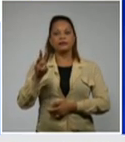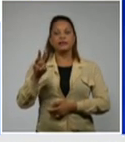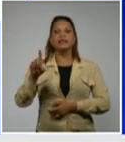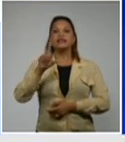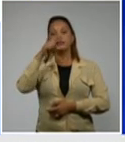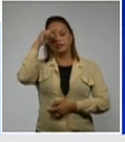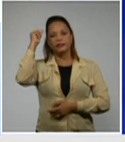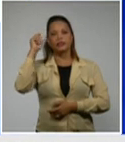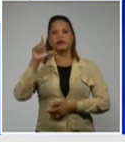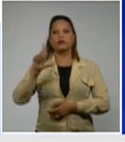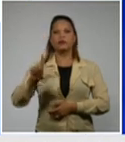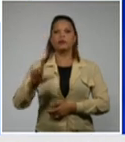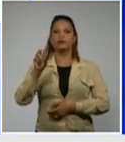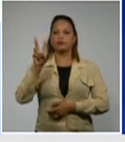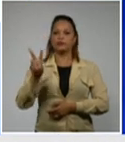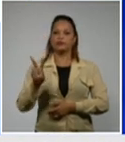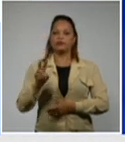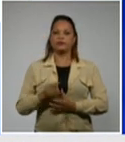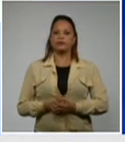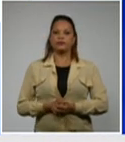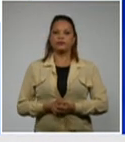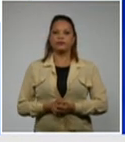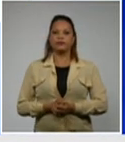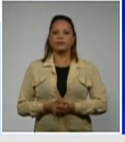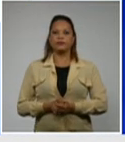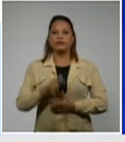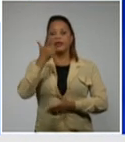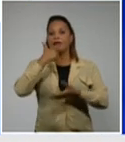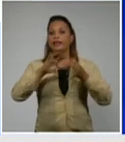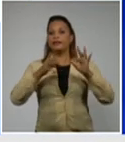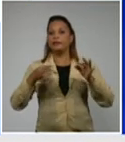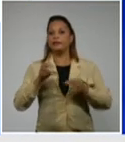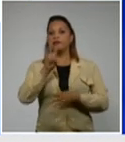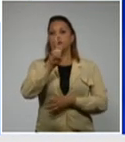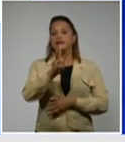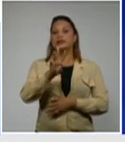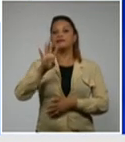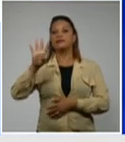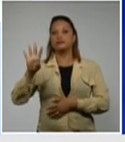Luis con 2. Artemisa 34,